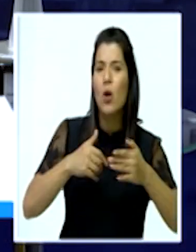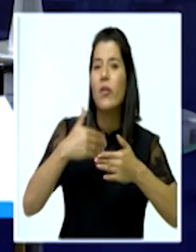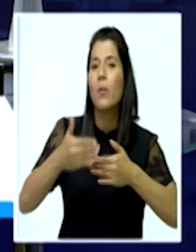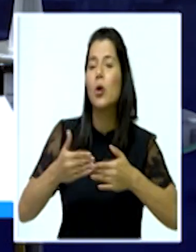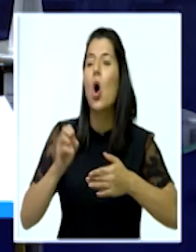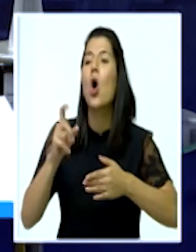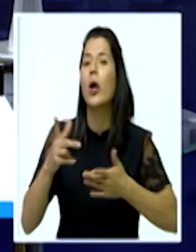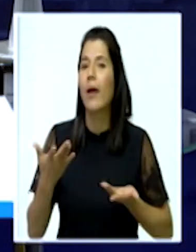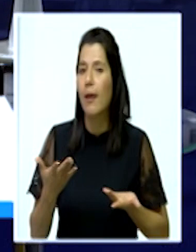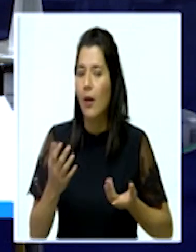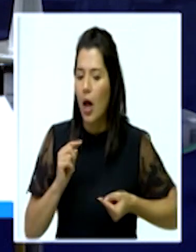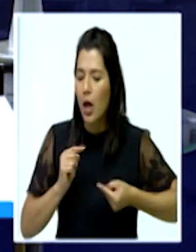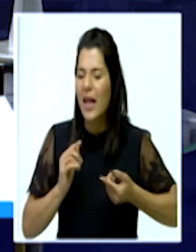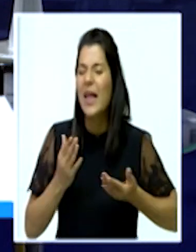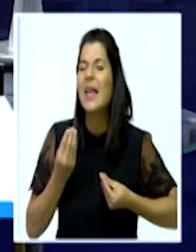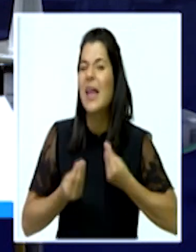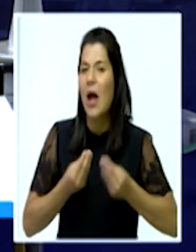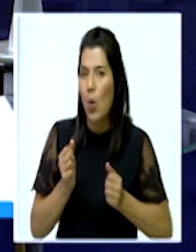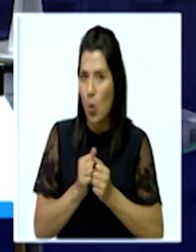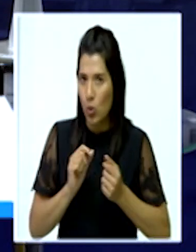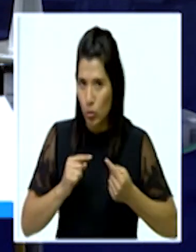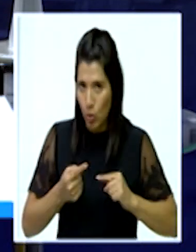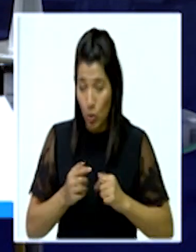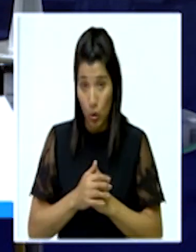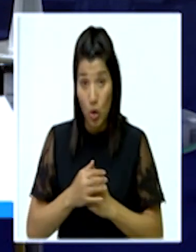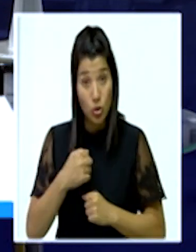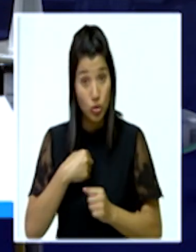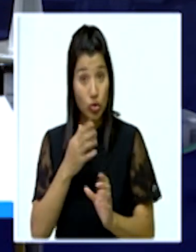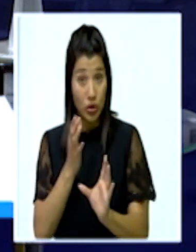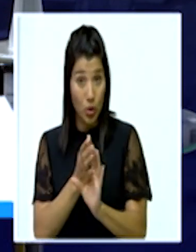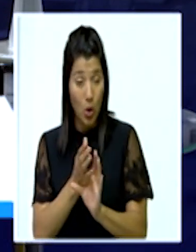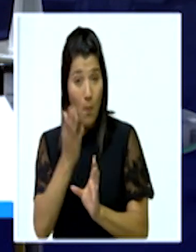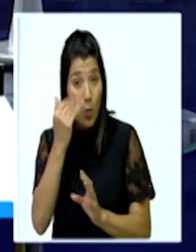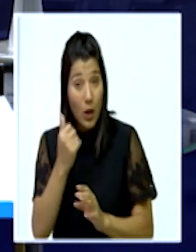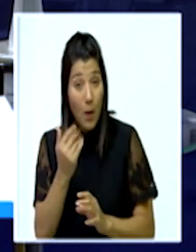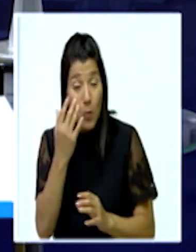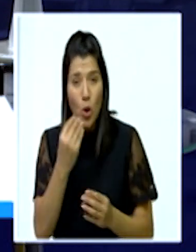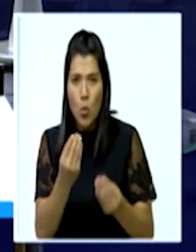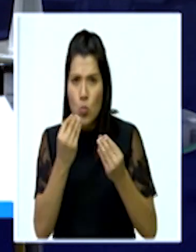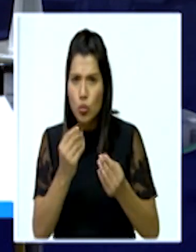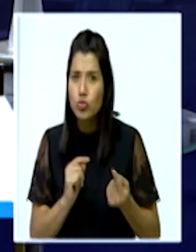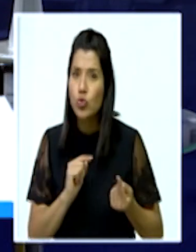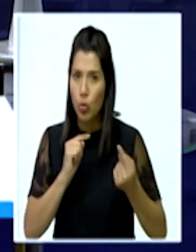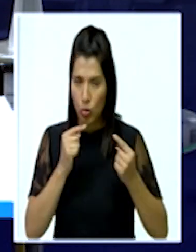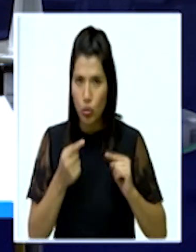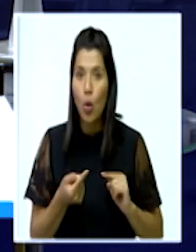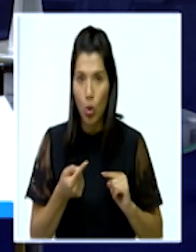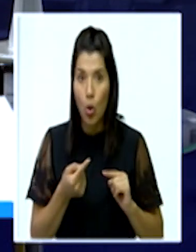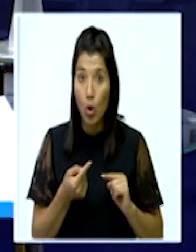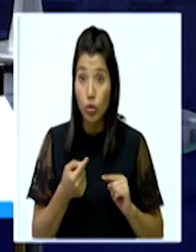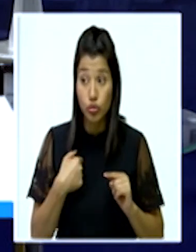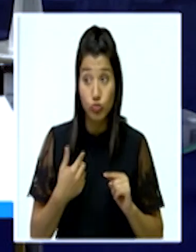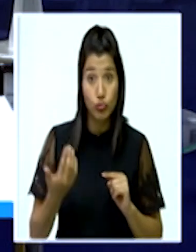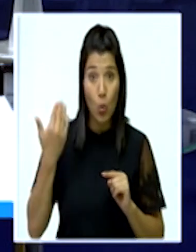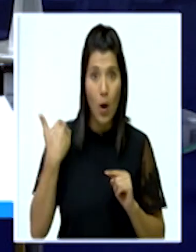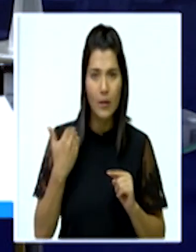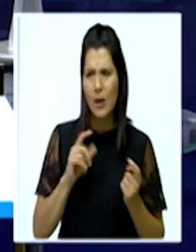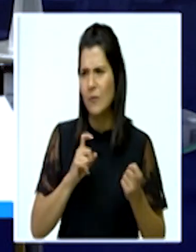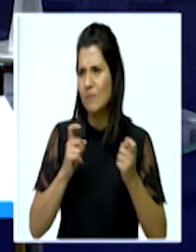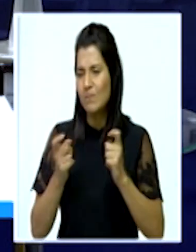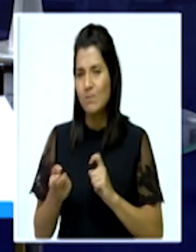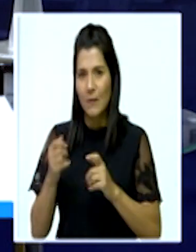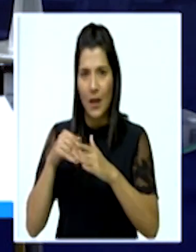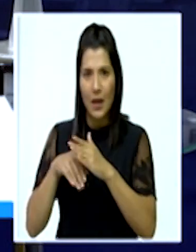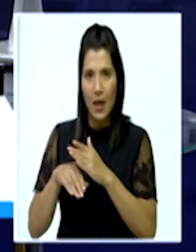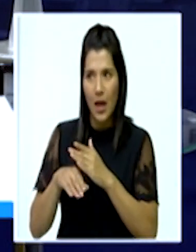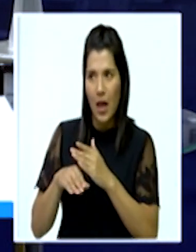dar a ese dolor? Mucho de que yo sea psicóloga es porque mucho dolor que hubo en mi vida lo convertí en teoría, lo convertí